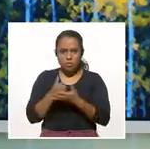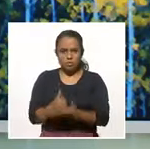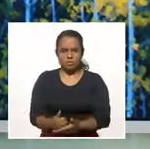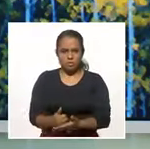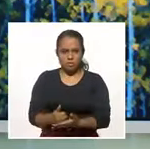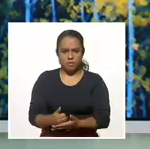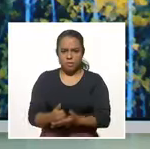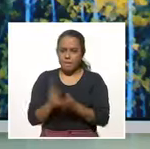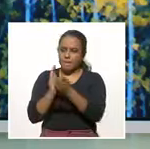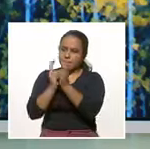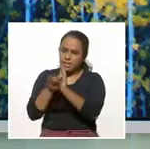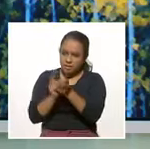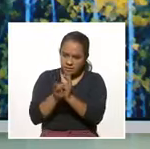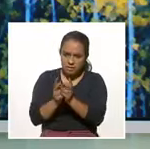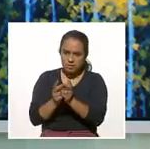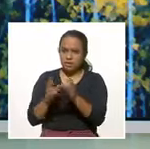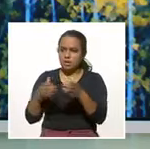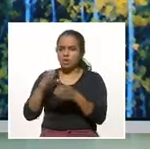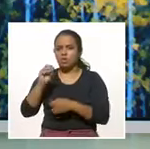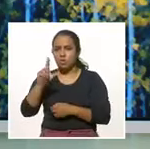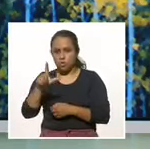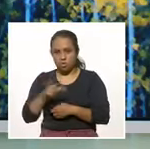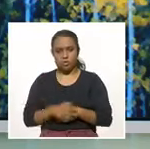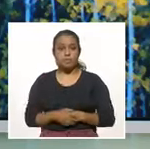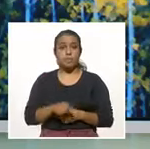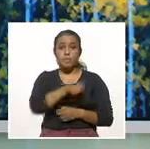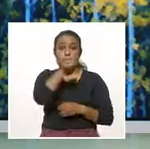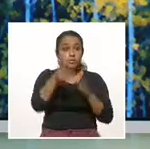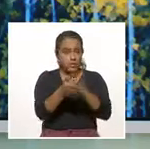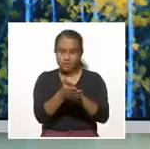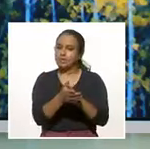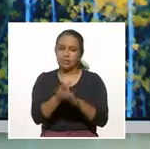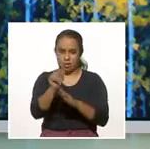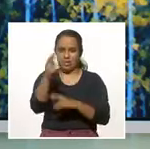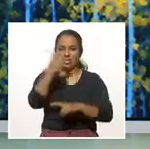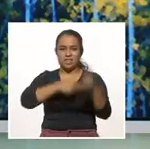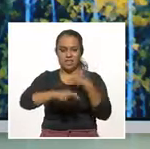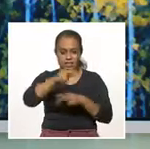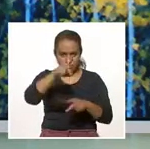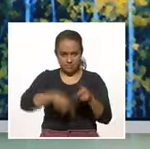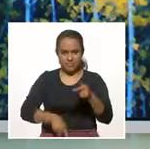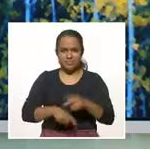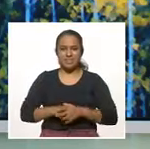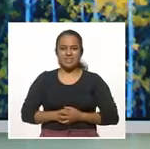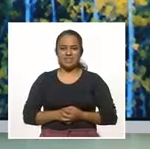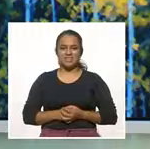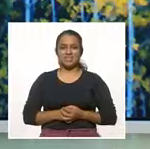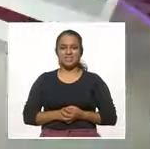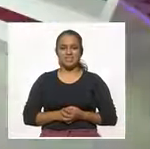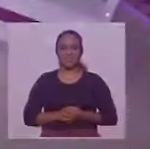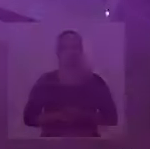de nuestros vecinos y nuestras colonias. No se vaya, regresamos entonces después de esta pequeña pausa.